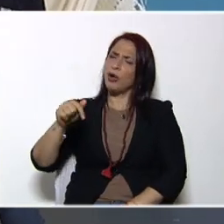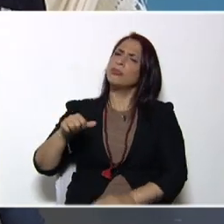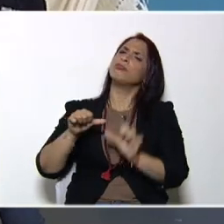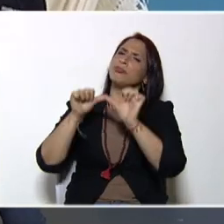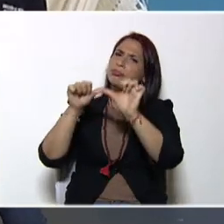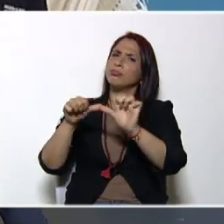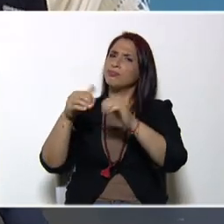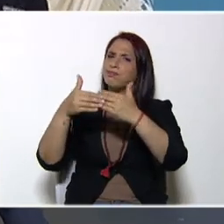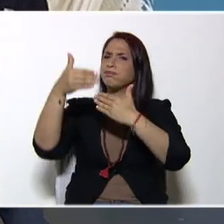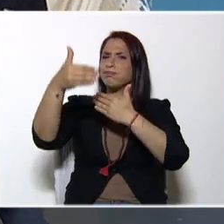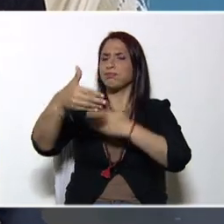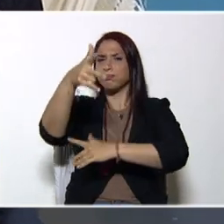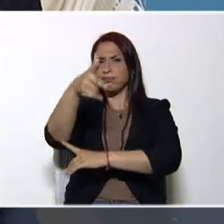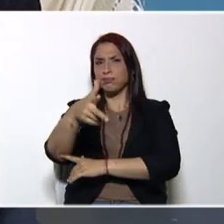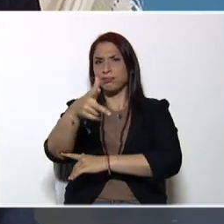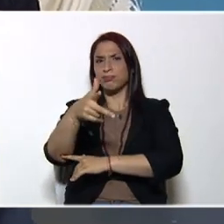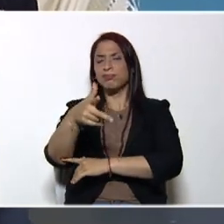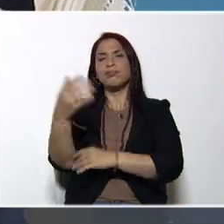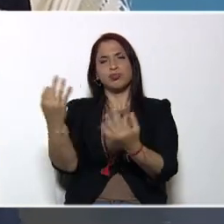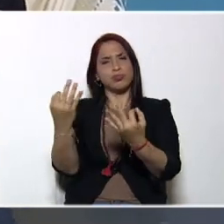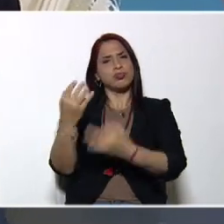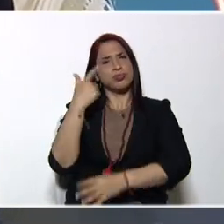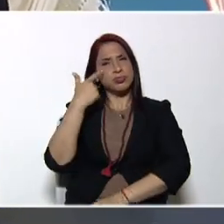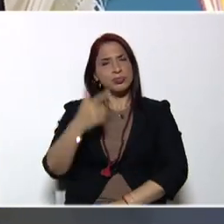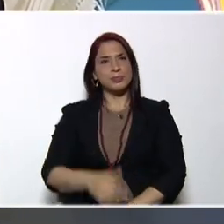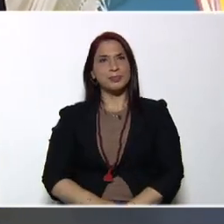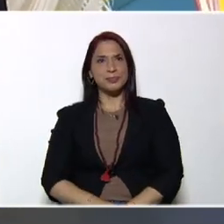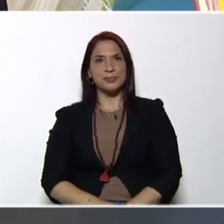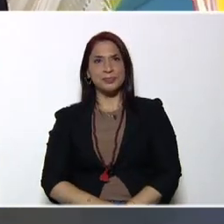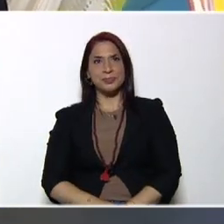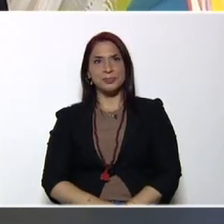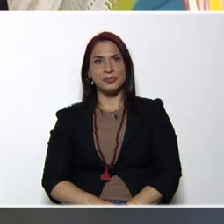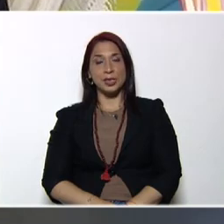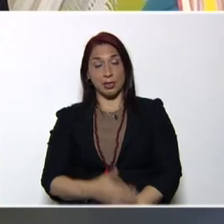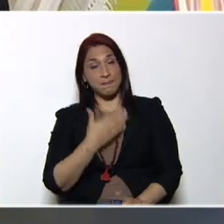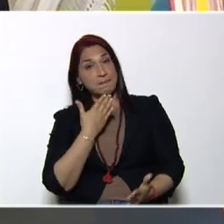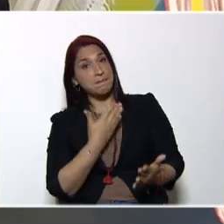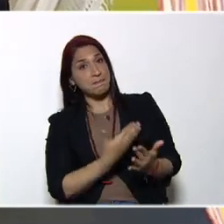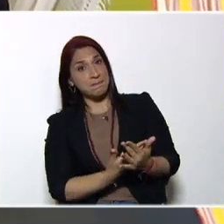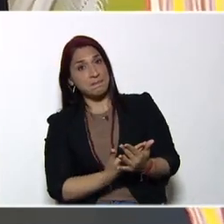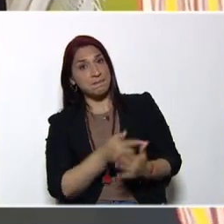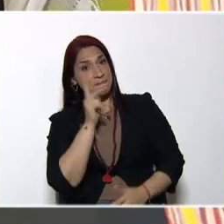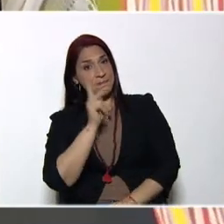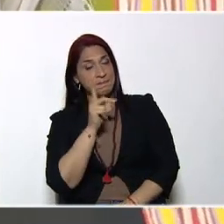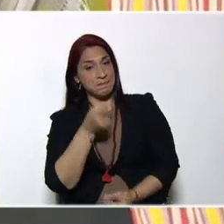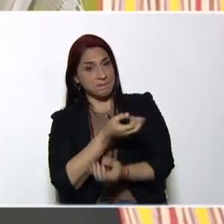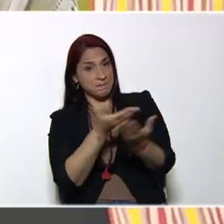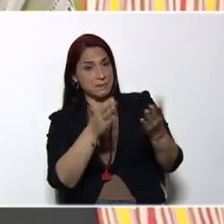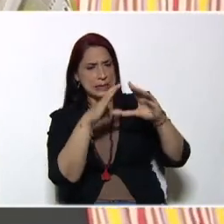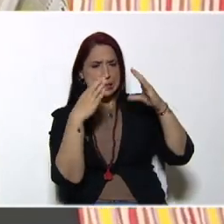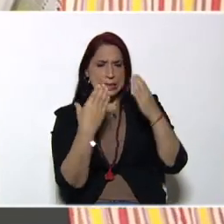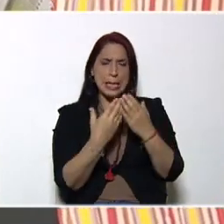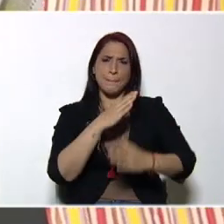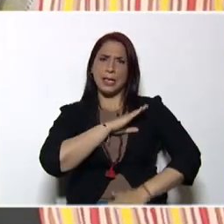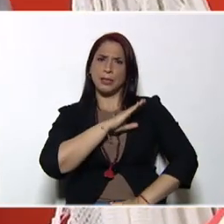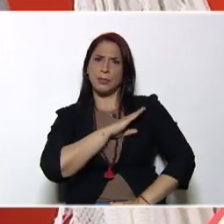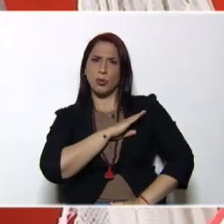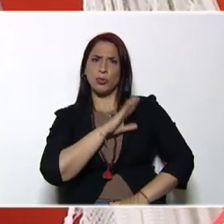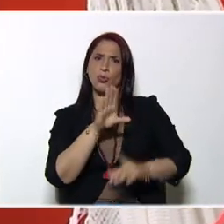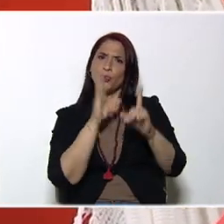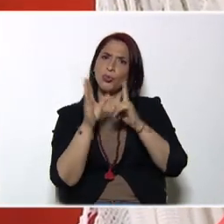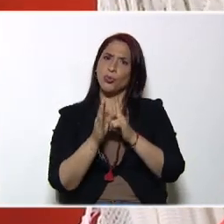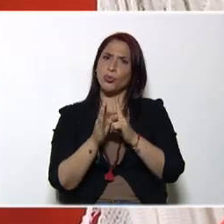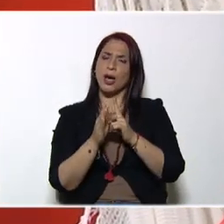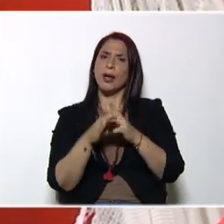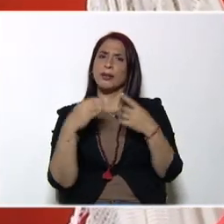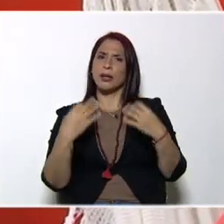cámara, muchachos, pero hoy fue que apareció aquí en cámara. José Leonardo. Muy agradecido, profesor, con usted, una clase de patrimonio natural y cultural que ha